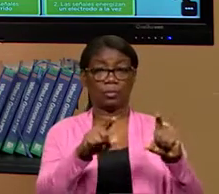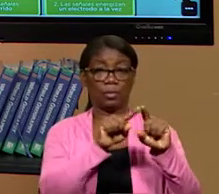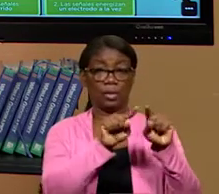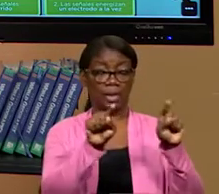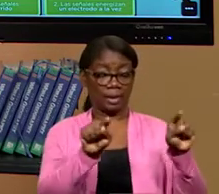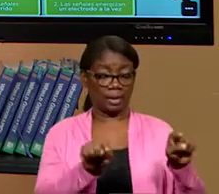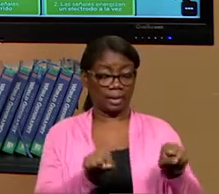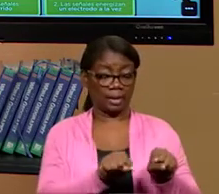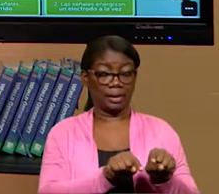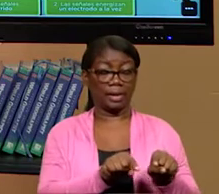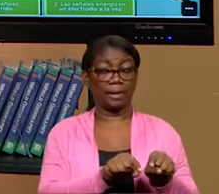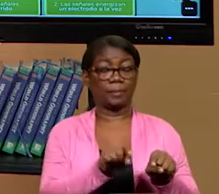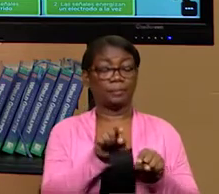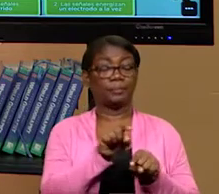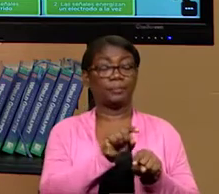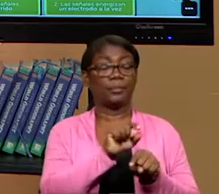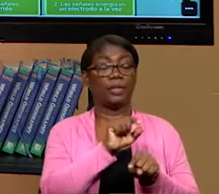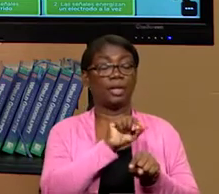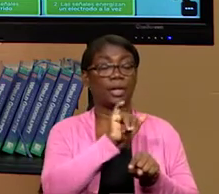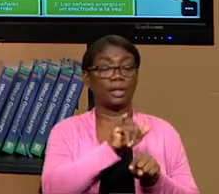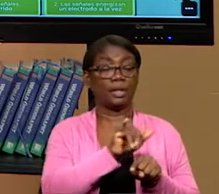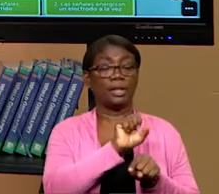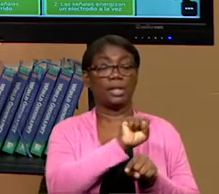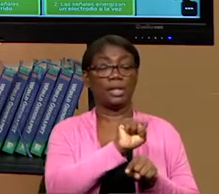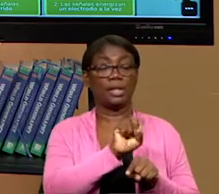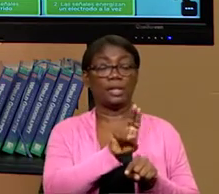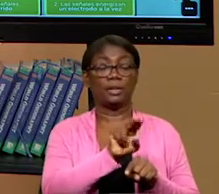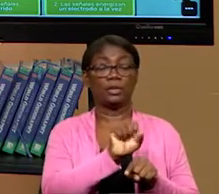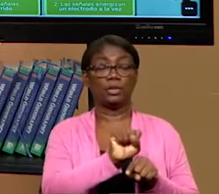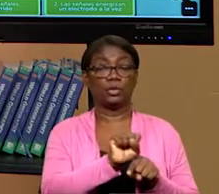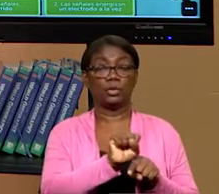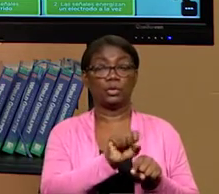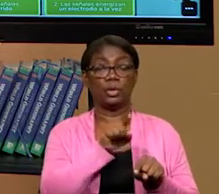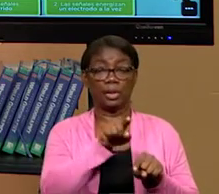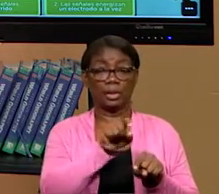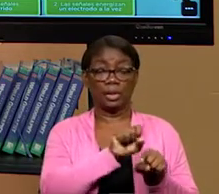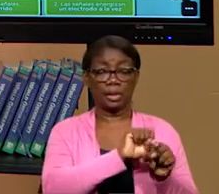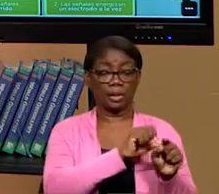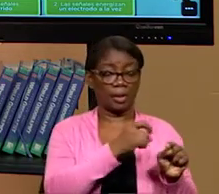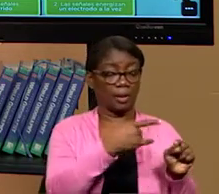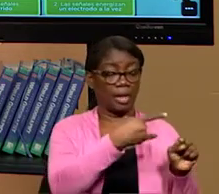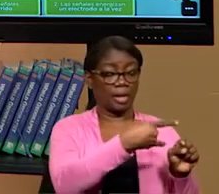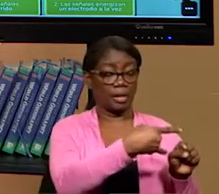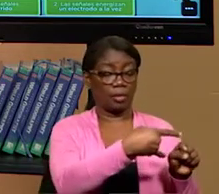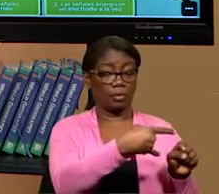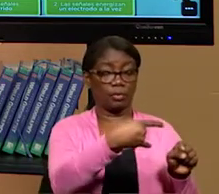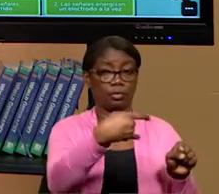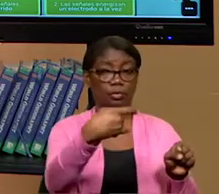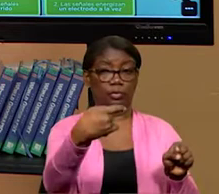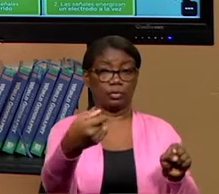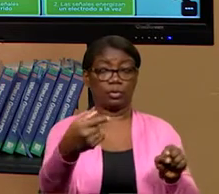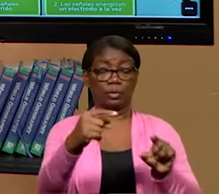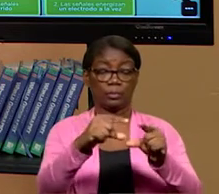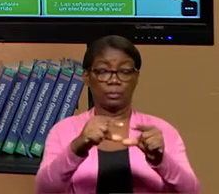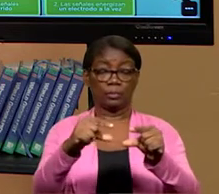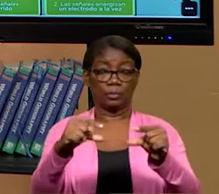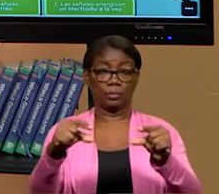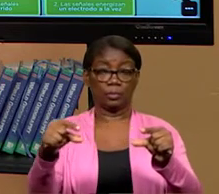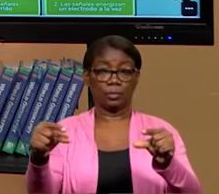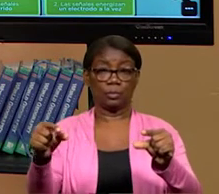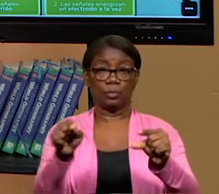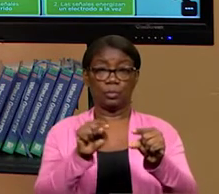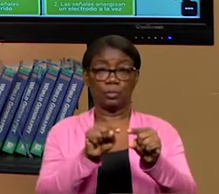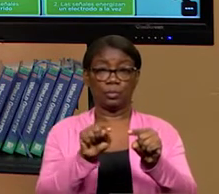tarjeta GSUS está conformada, ¿verdad?, tiene esa proyección, ¿ok?, de manera pictórica,